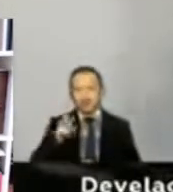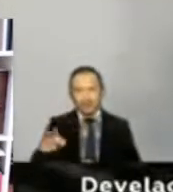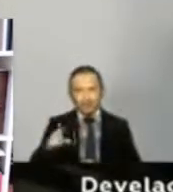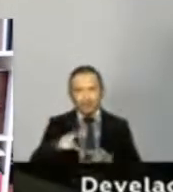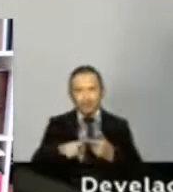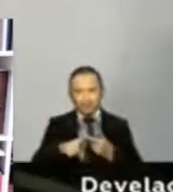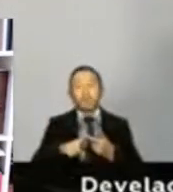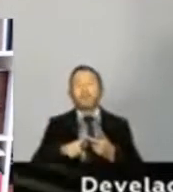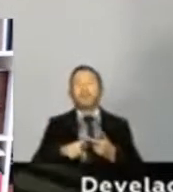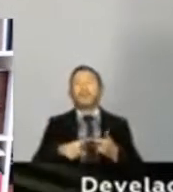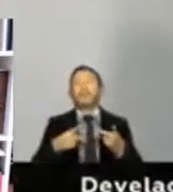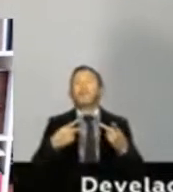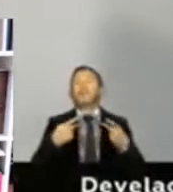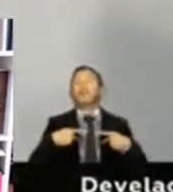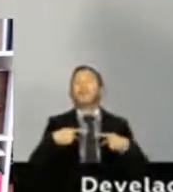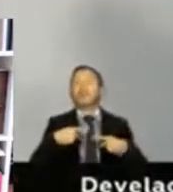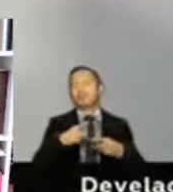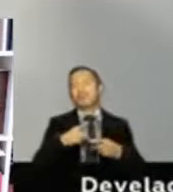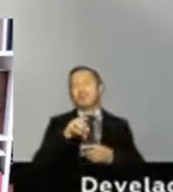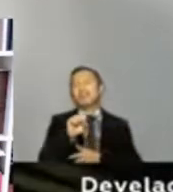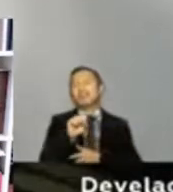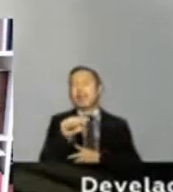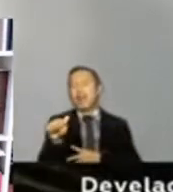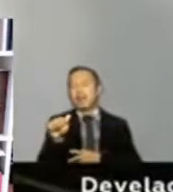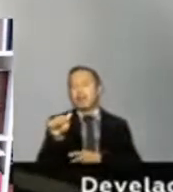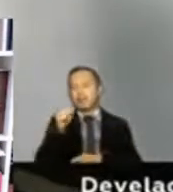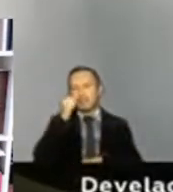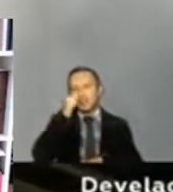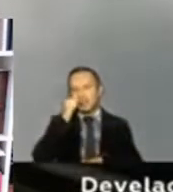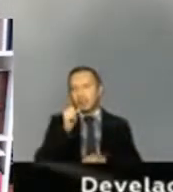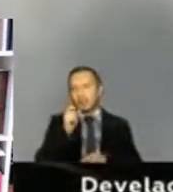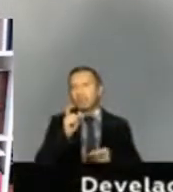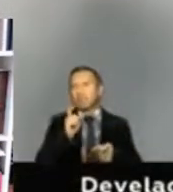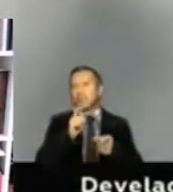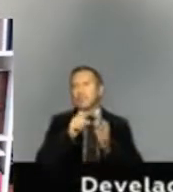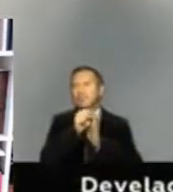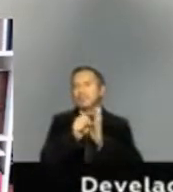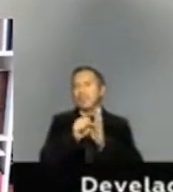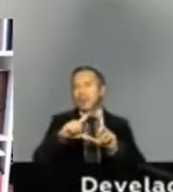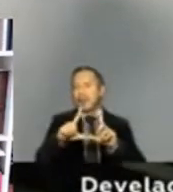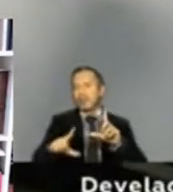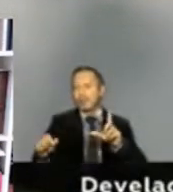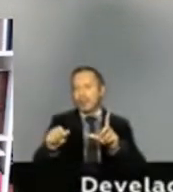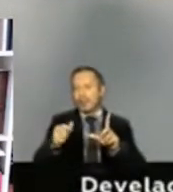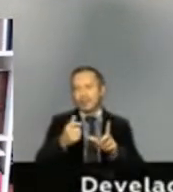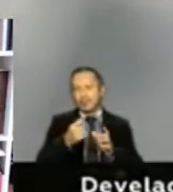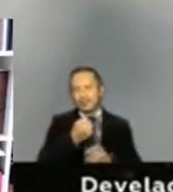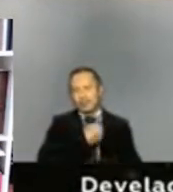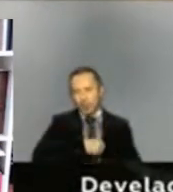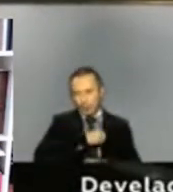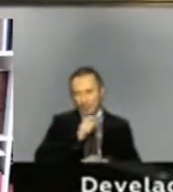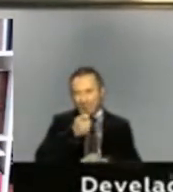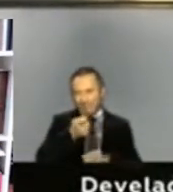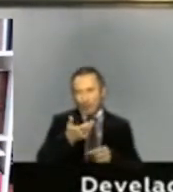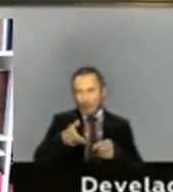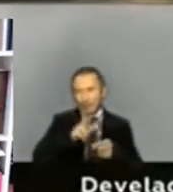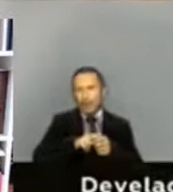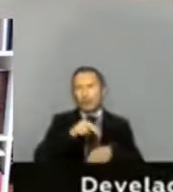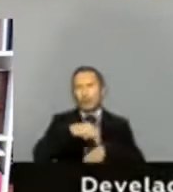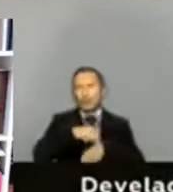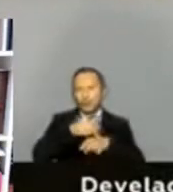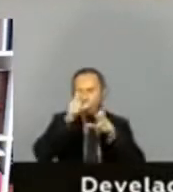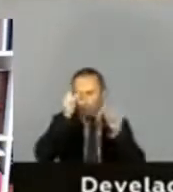y Comisión Federal de Electricidad, CFE. No podemos olvidar los mexicanos que en la era